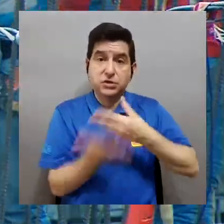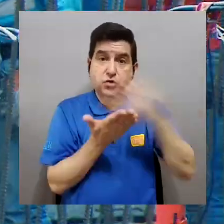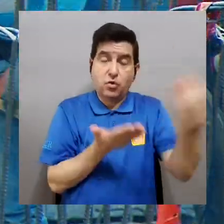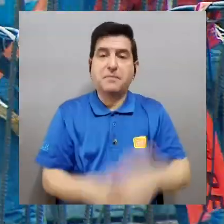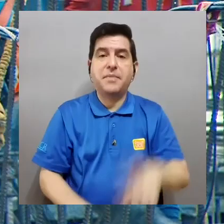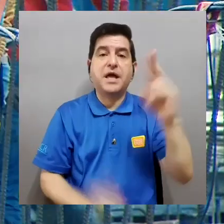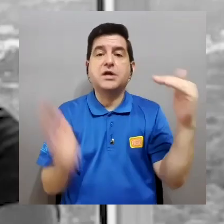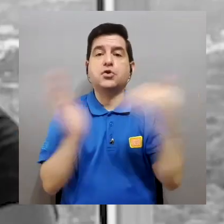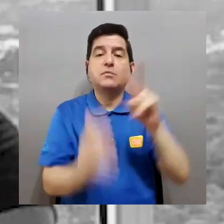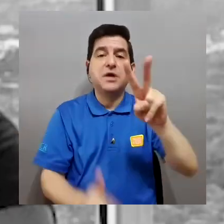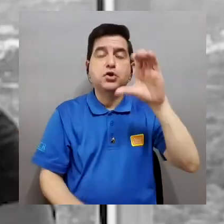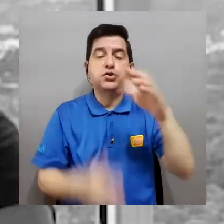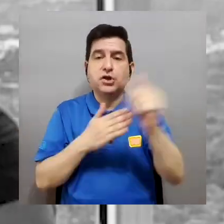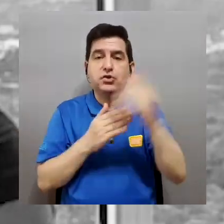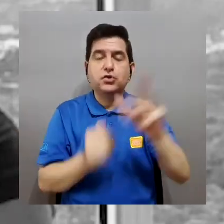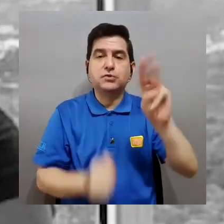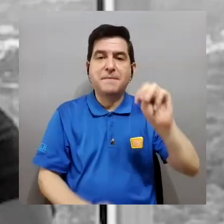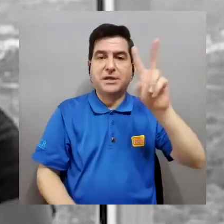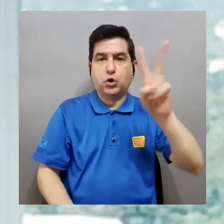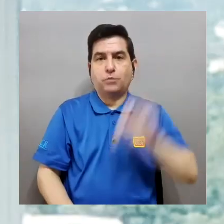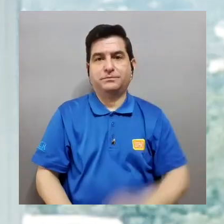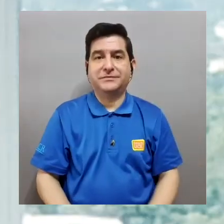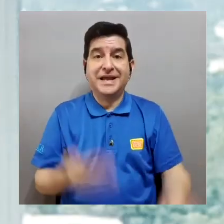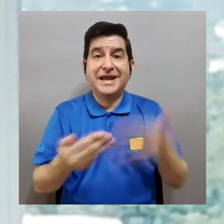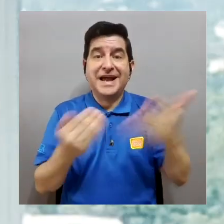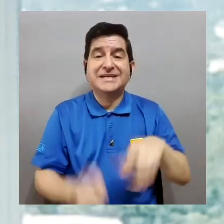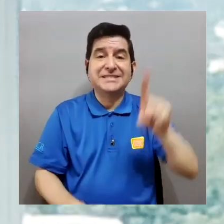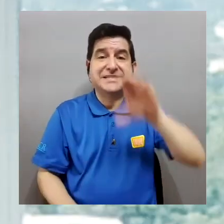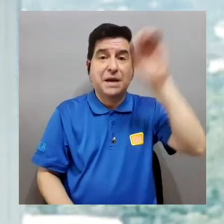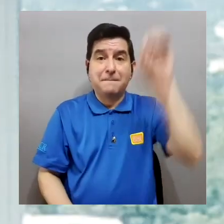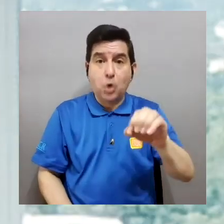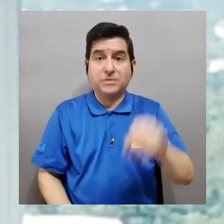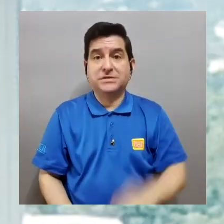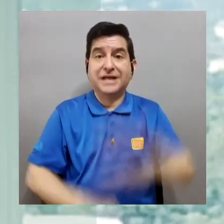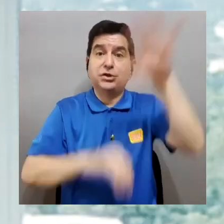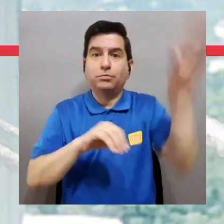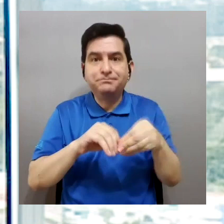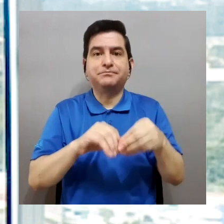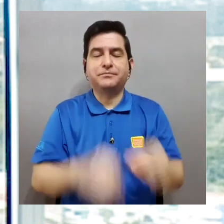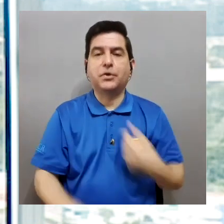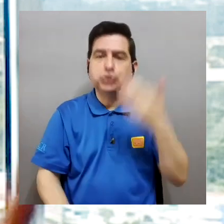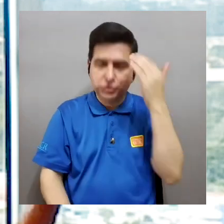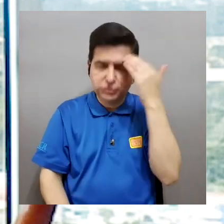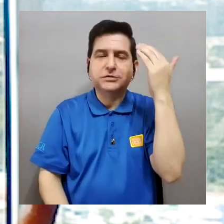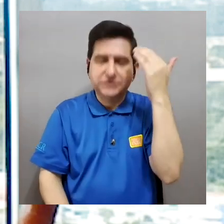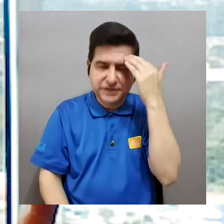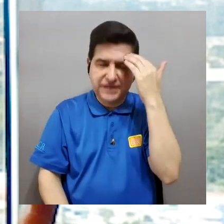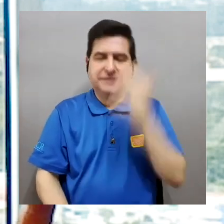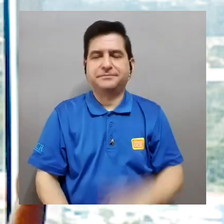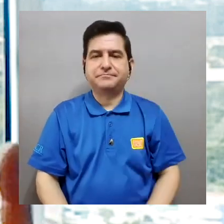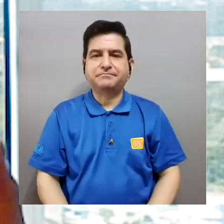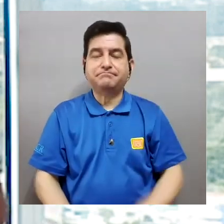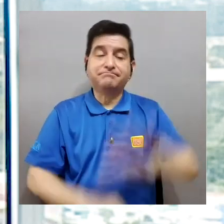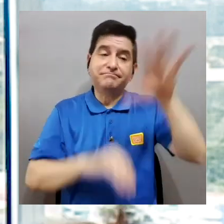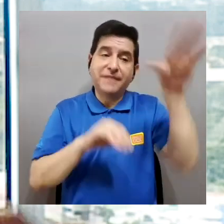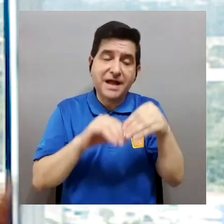en $2,200 el metro cuadrado. Prácticamente es el 100% adicional. Yo sé que pues hay